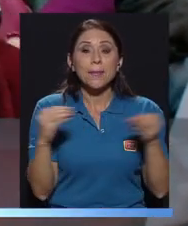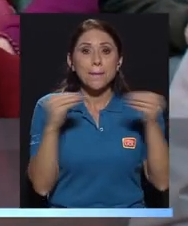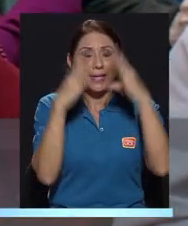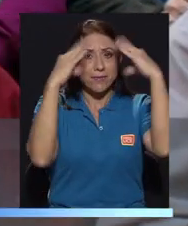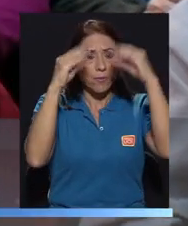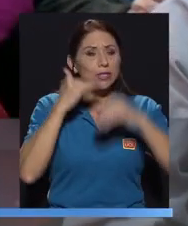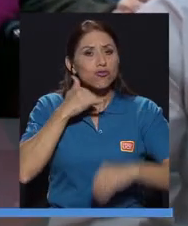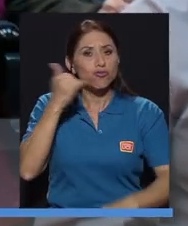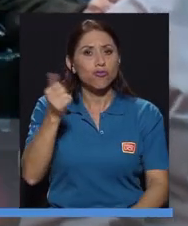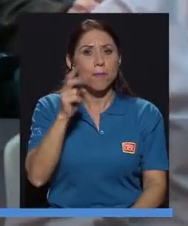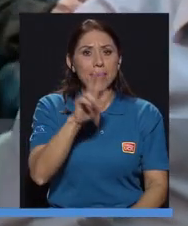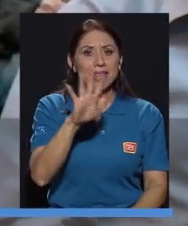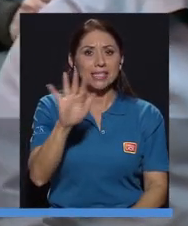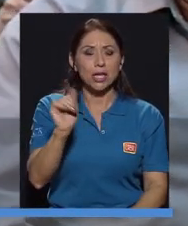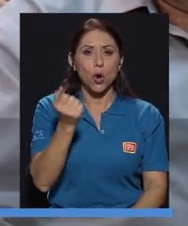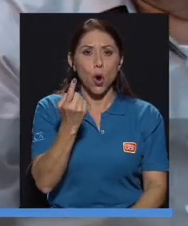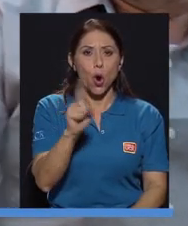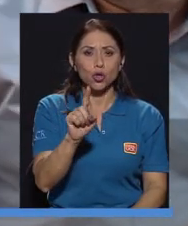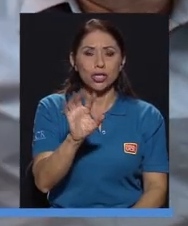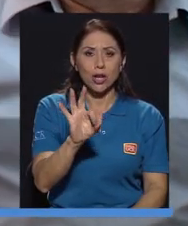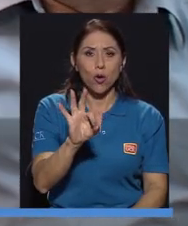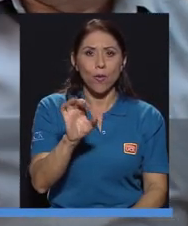información, puede llamar al teléfono